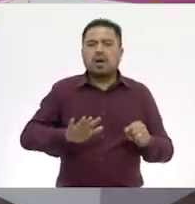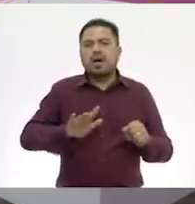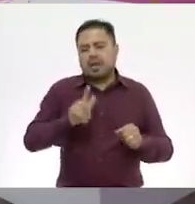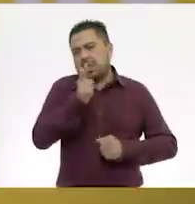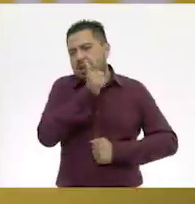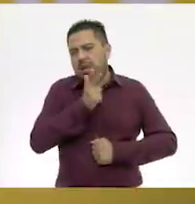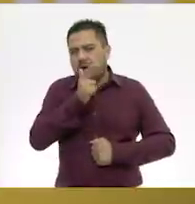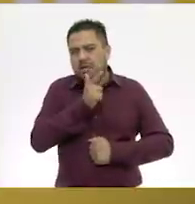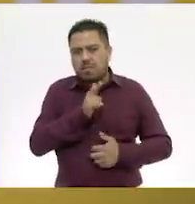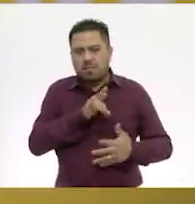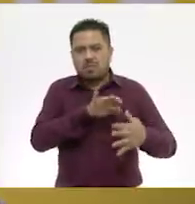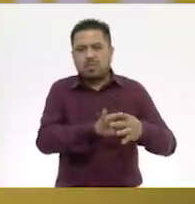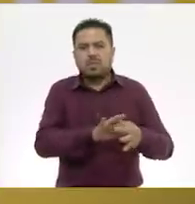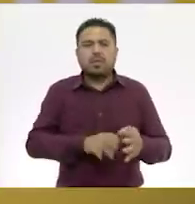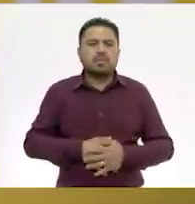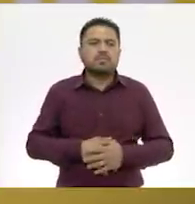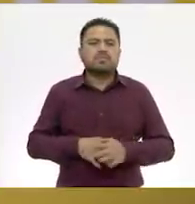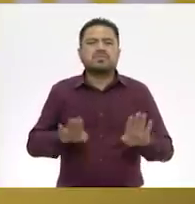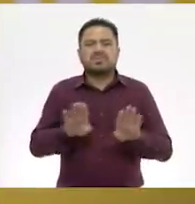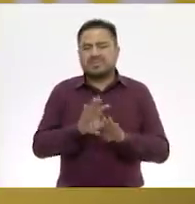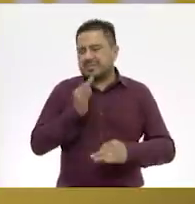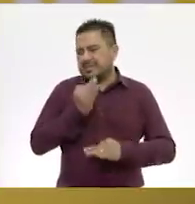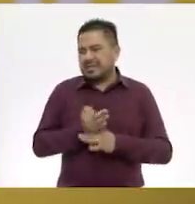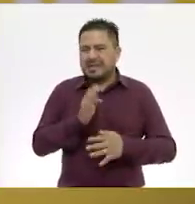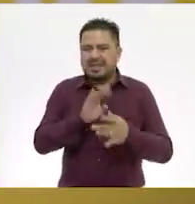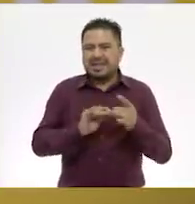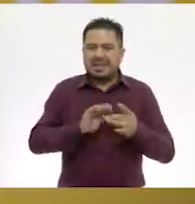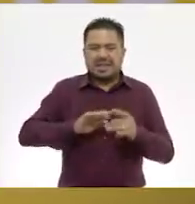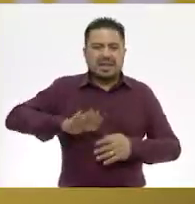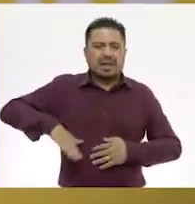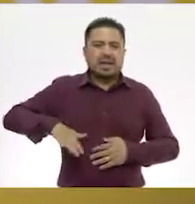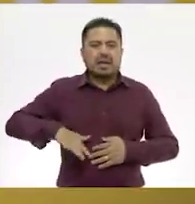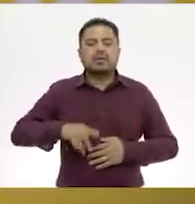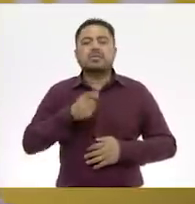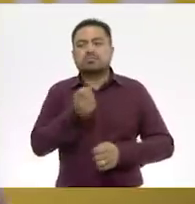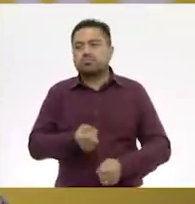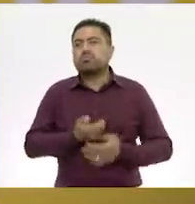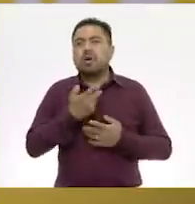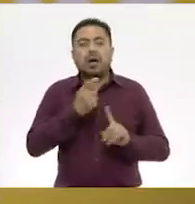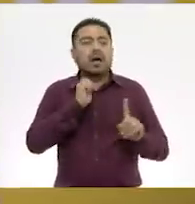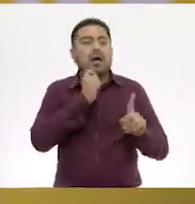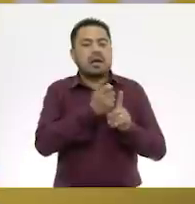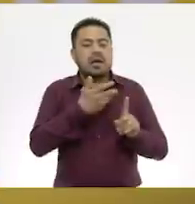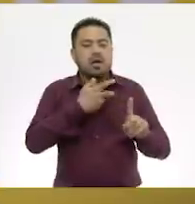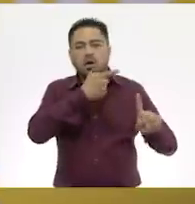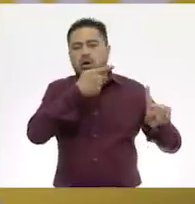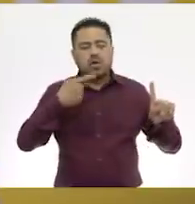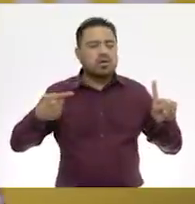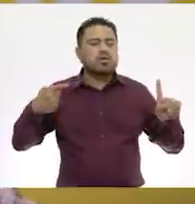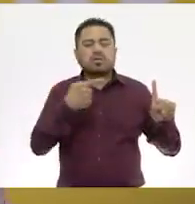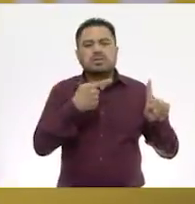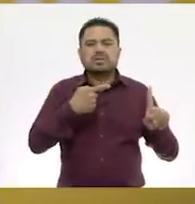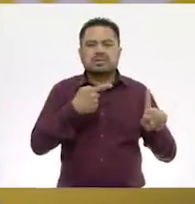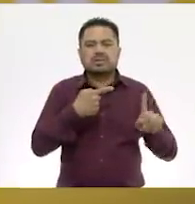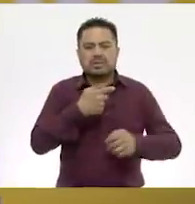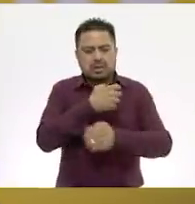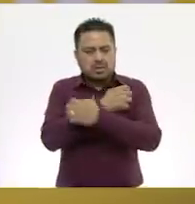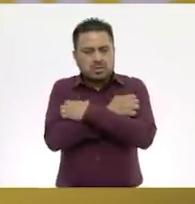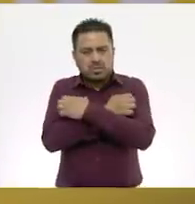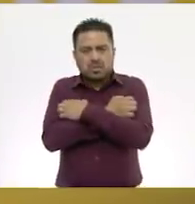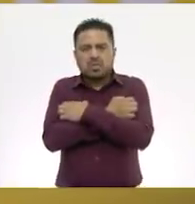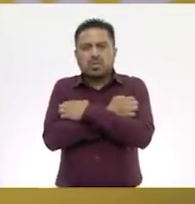lengua. Como te decía hace un rato, los refranes tienen un propósito